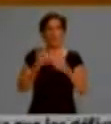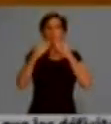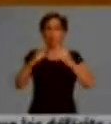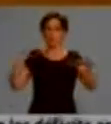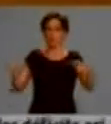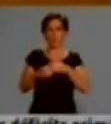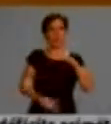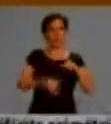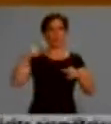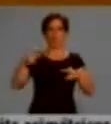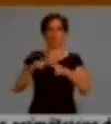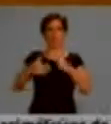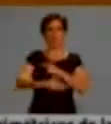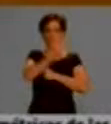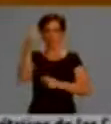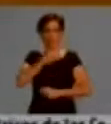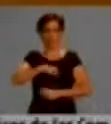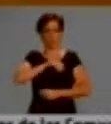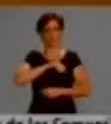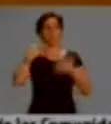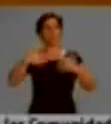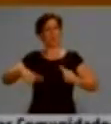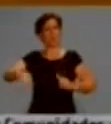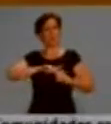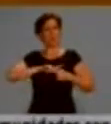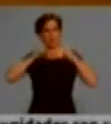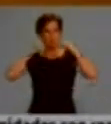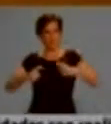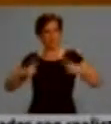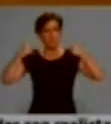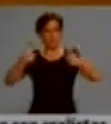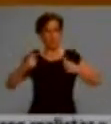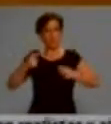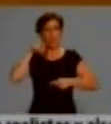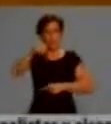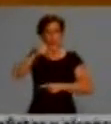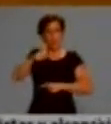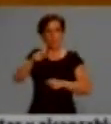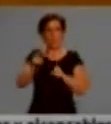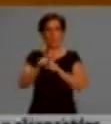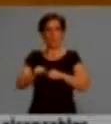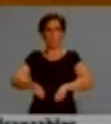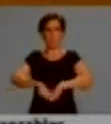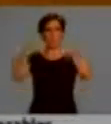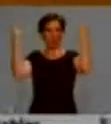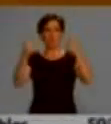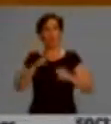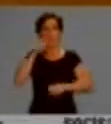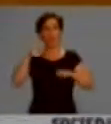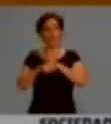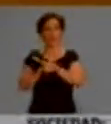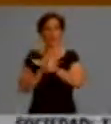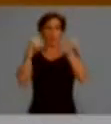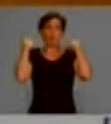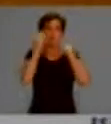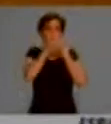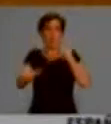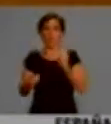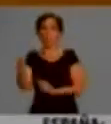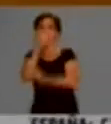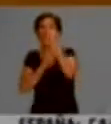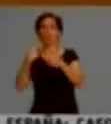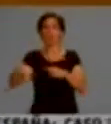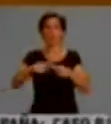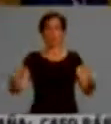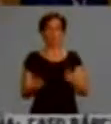sociedad española, de mucho sacrificio, y no podemos dilapidarlo por la gestión irresponsable de determinadas